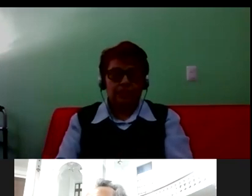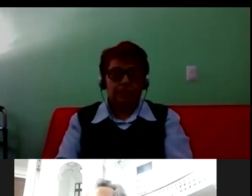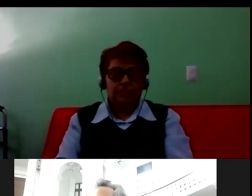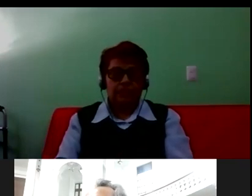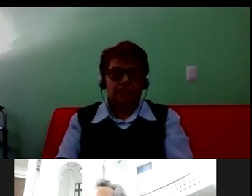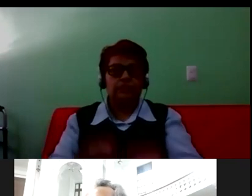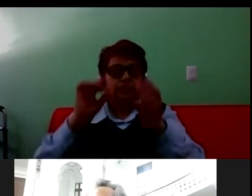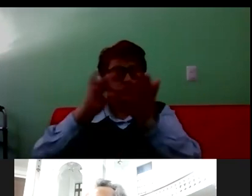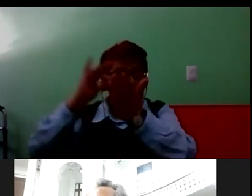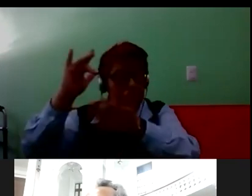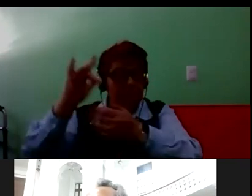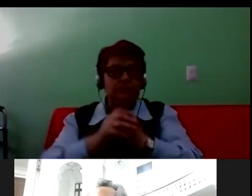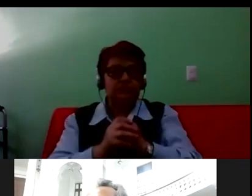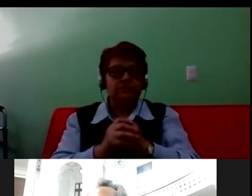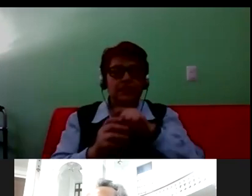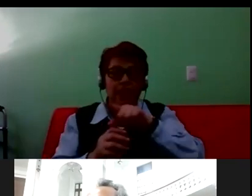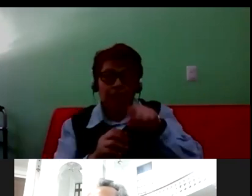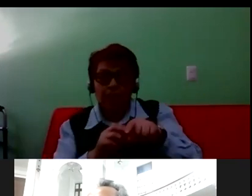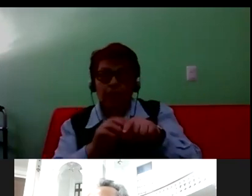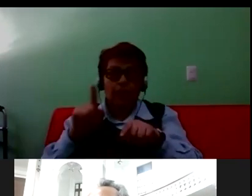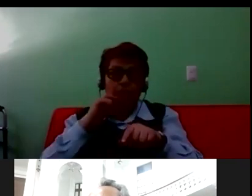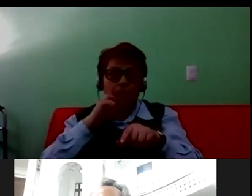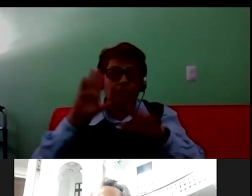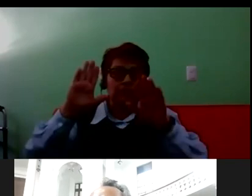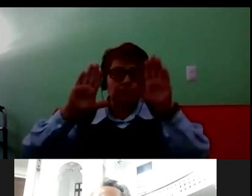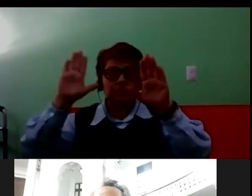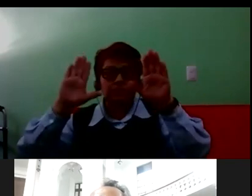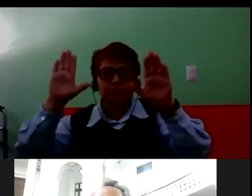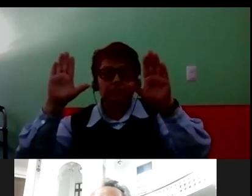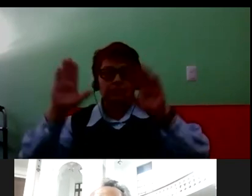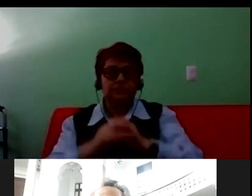Muchas gracias. ¿Algún otro comentario al respecto?